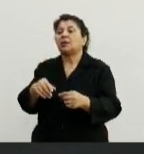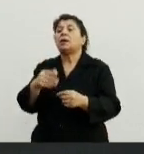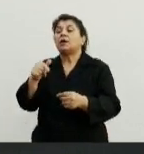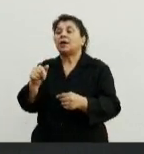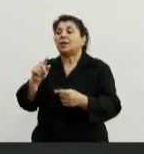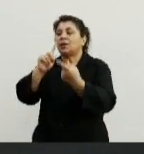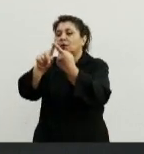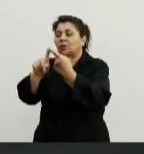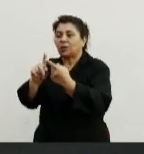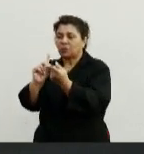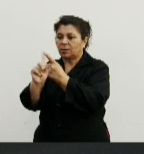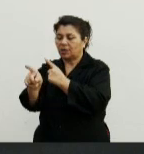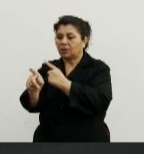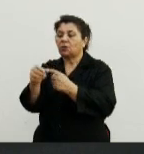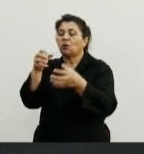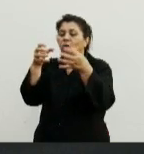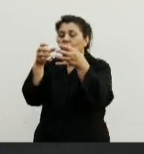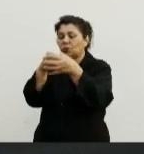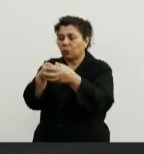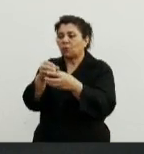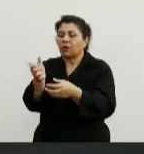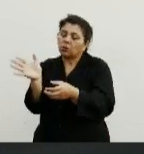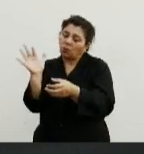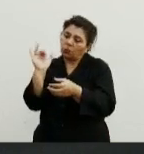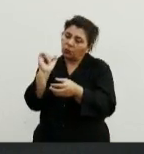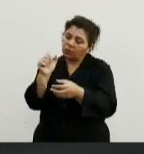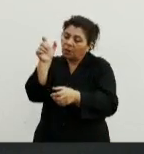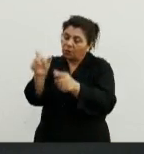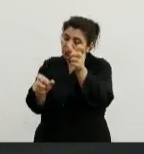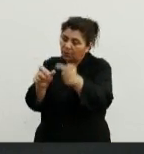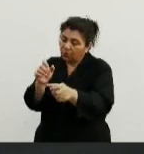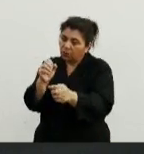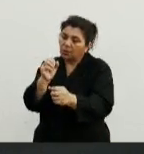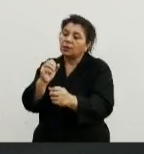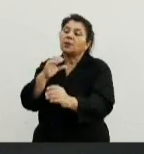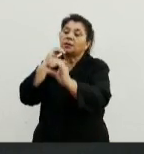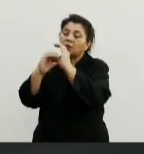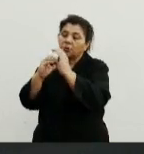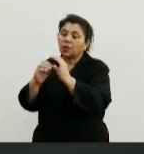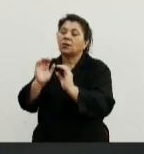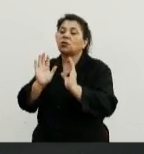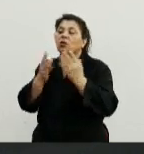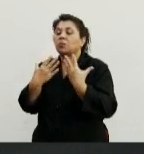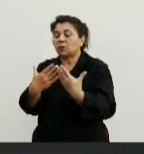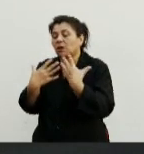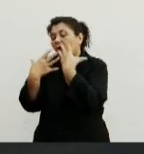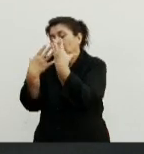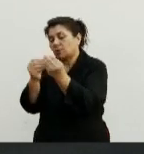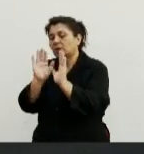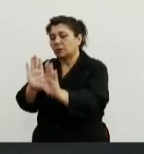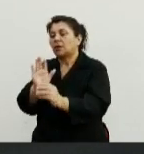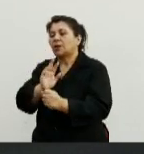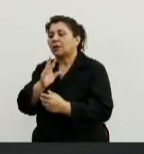directo y un equipo que permanentemente tiene contacto diario con estas personas para poderlas contener y trabajar de manera directa con